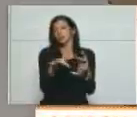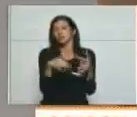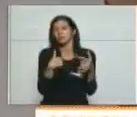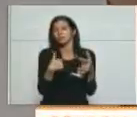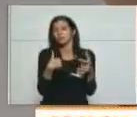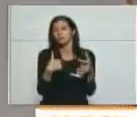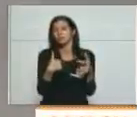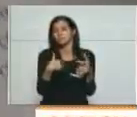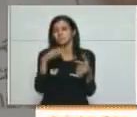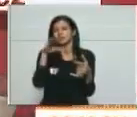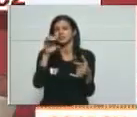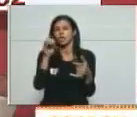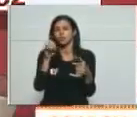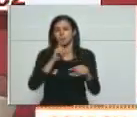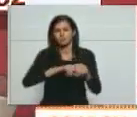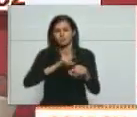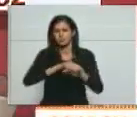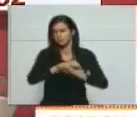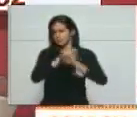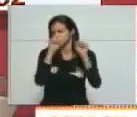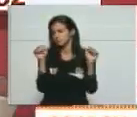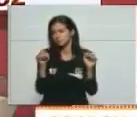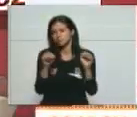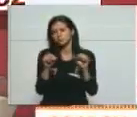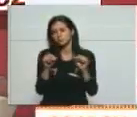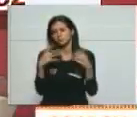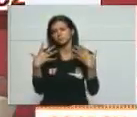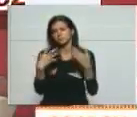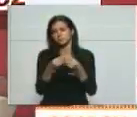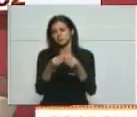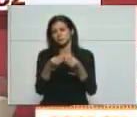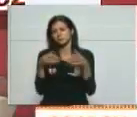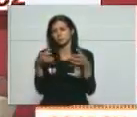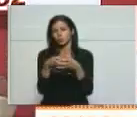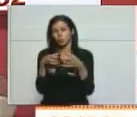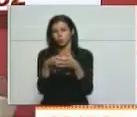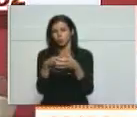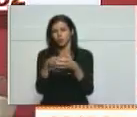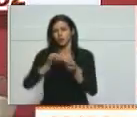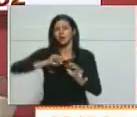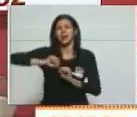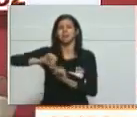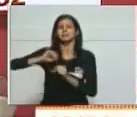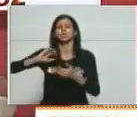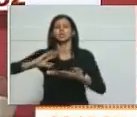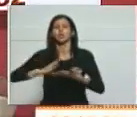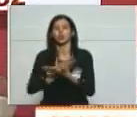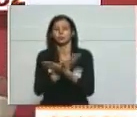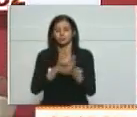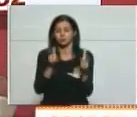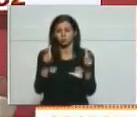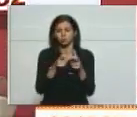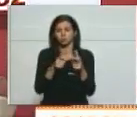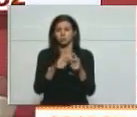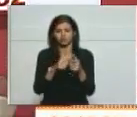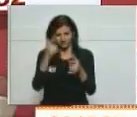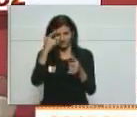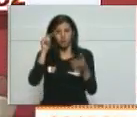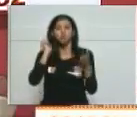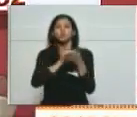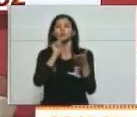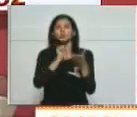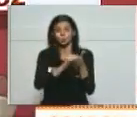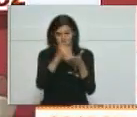en el CEO temprano, con el comando antigolpe, reunidos, operación Tuntún,